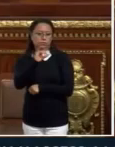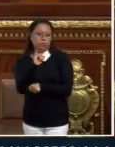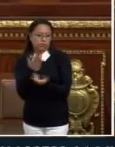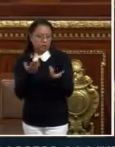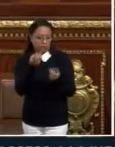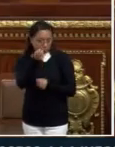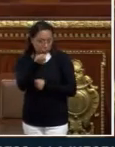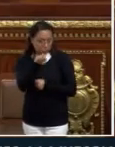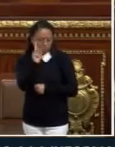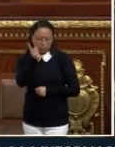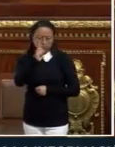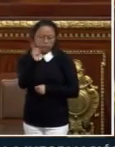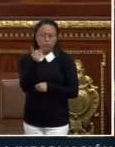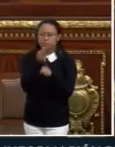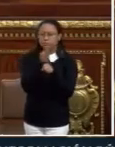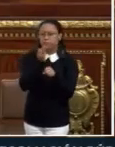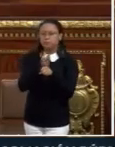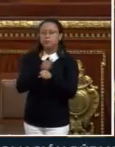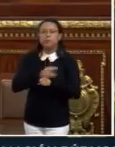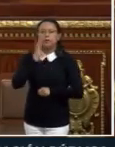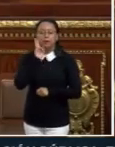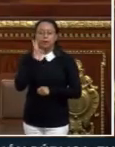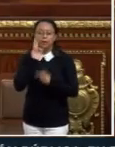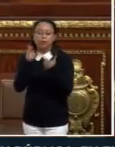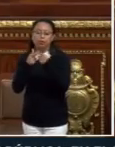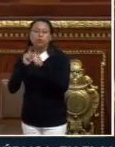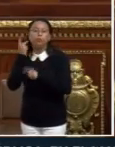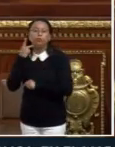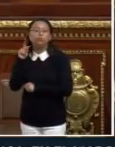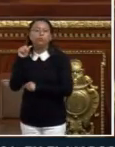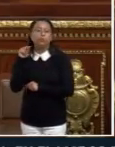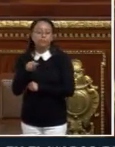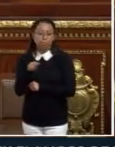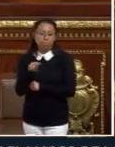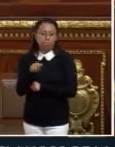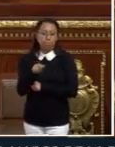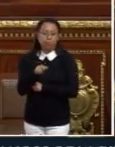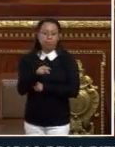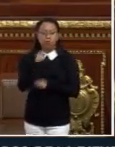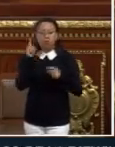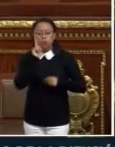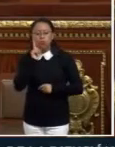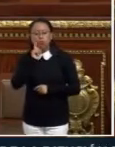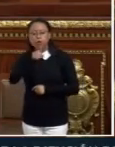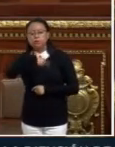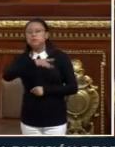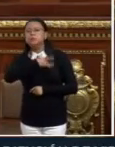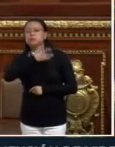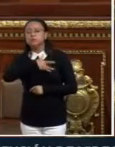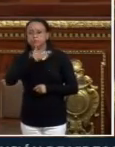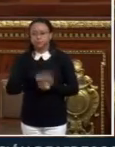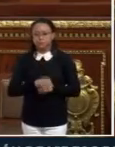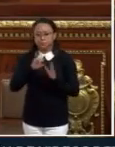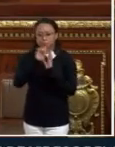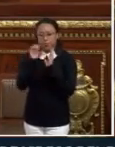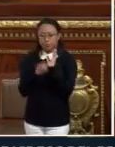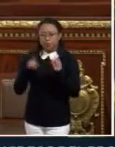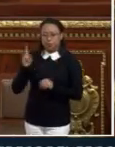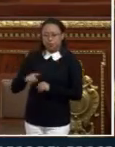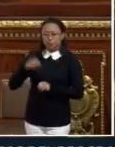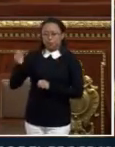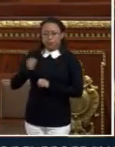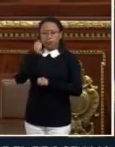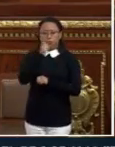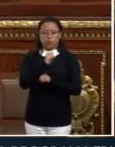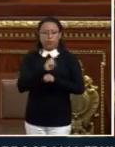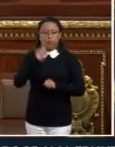¿Quién es el PAN para las mujeres? El PAN es ese grupo parlamentario que coloca a su diputada más misógina,